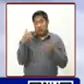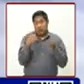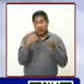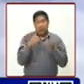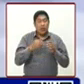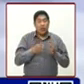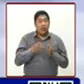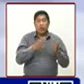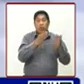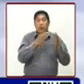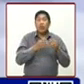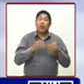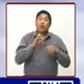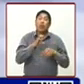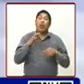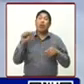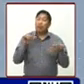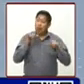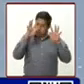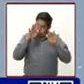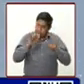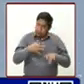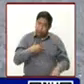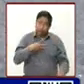conecta a la paz con Cochabamba